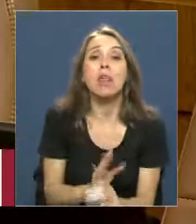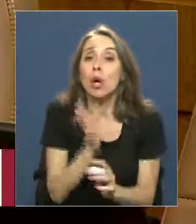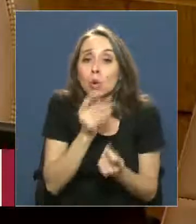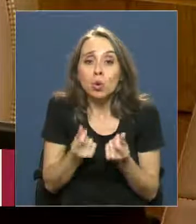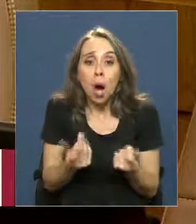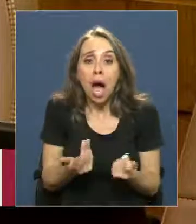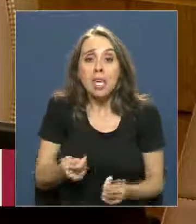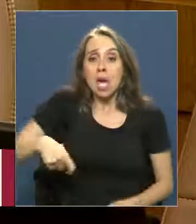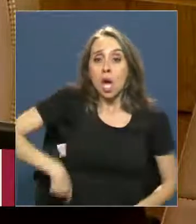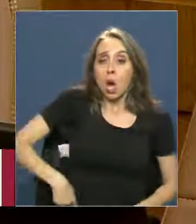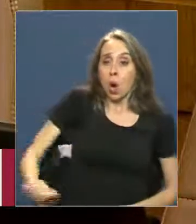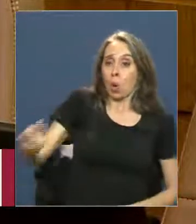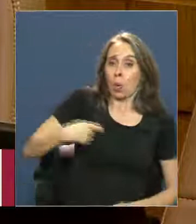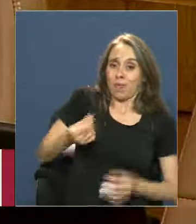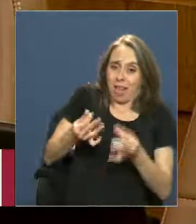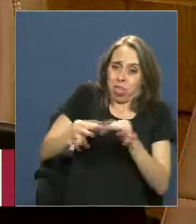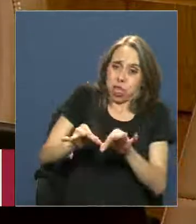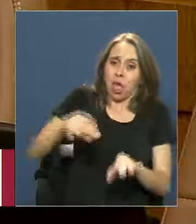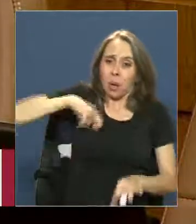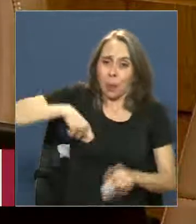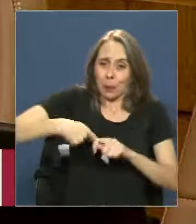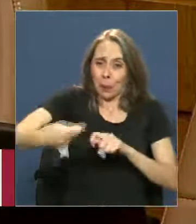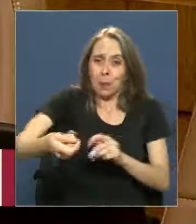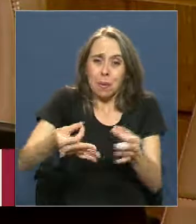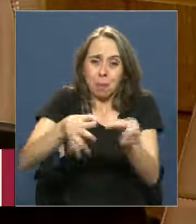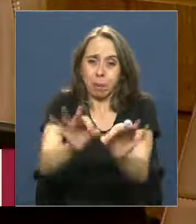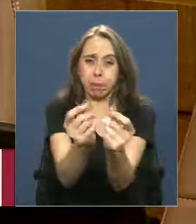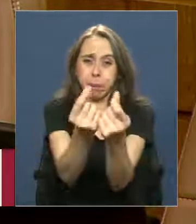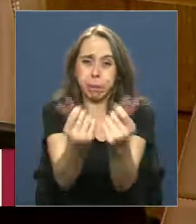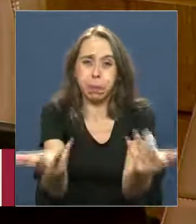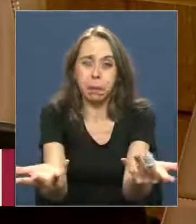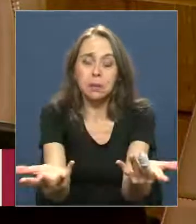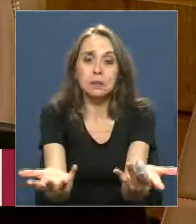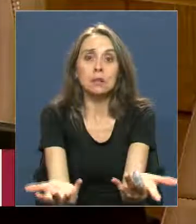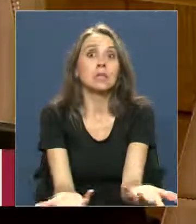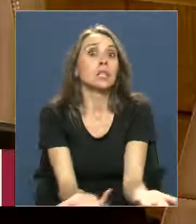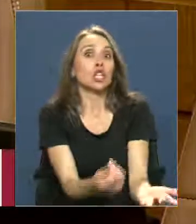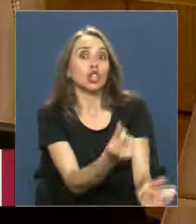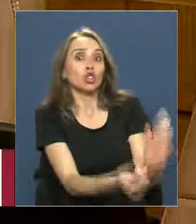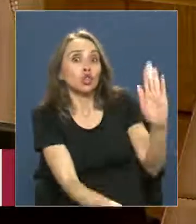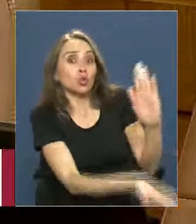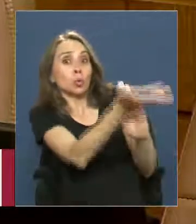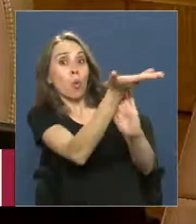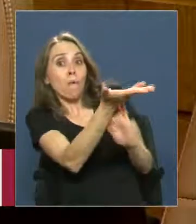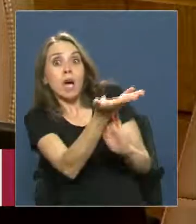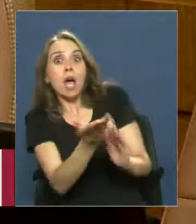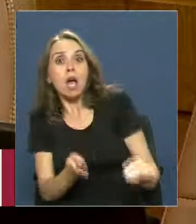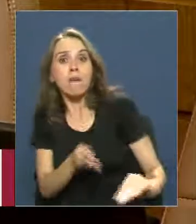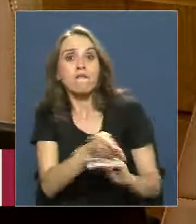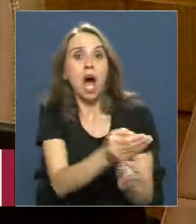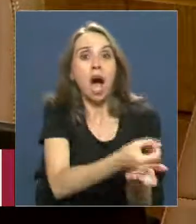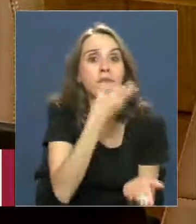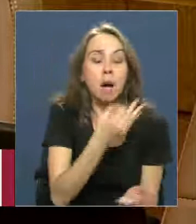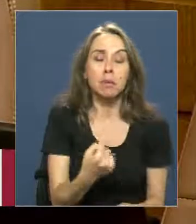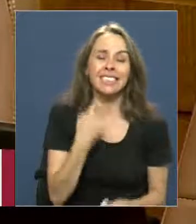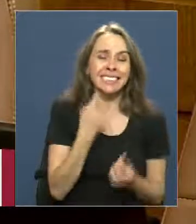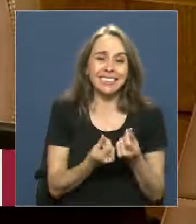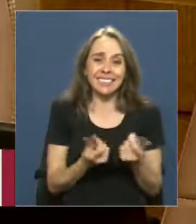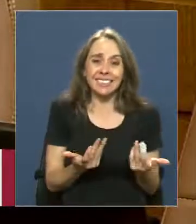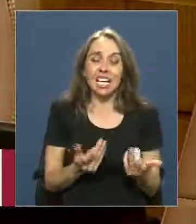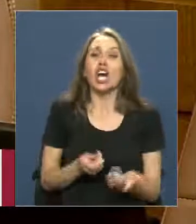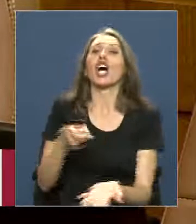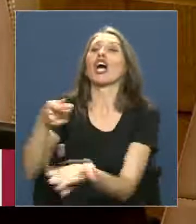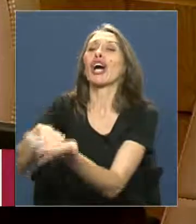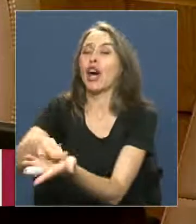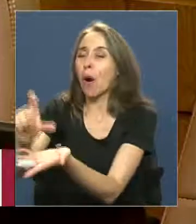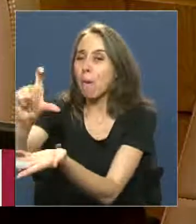de miseria, que por tanto les afecta muchísimo tener que ir a una farmacia o ir a comprar un producto,